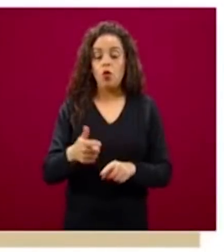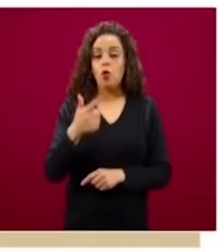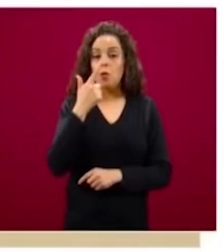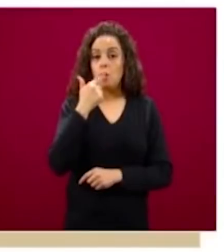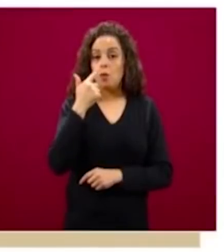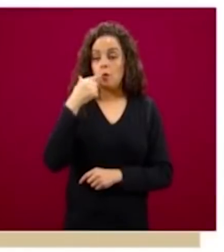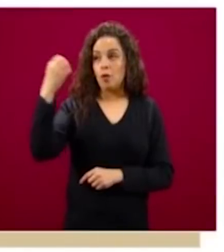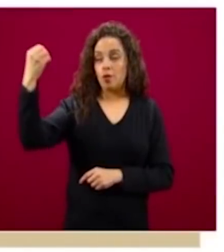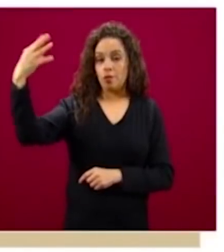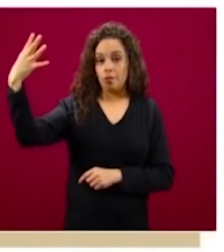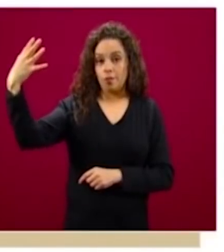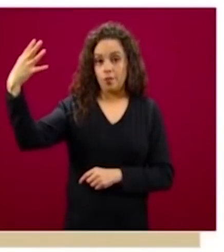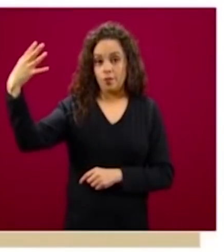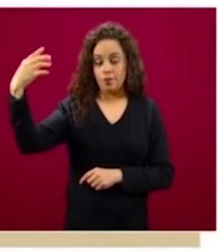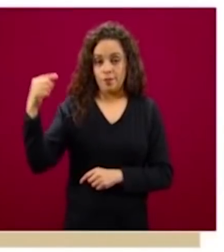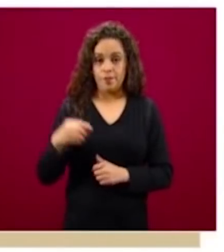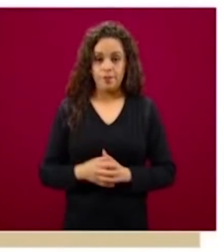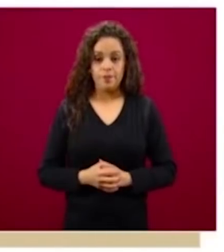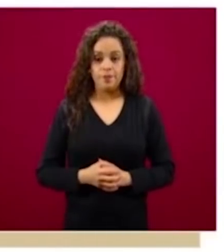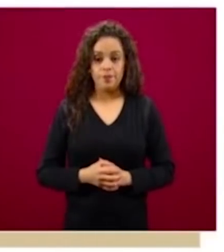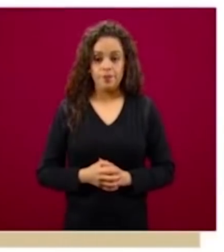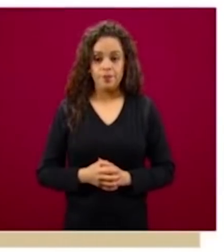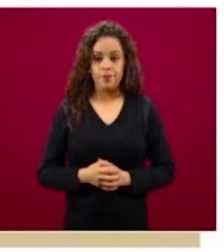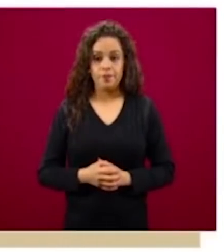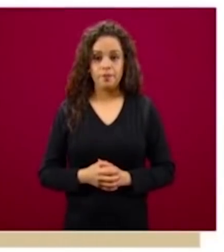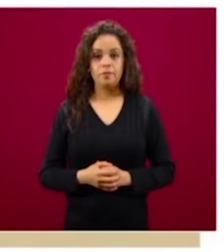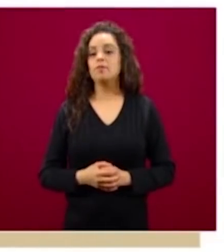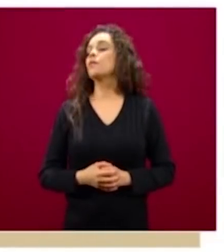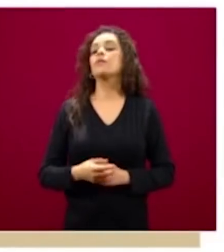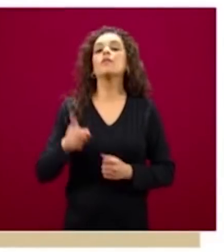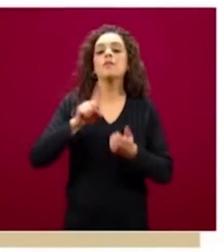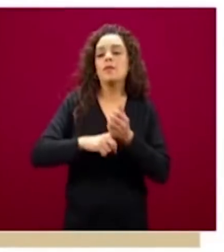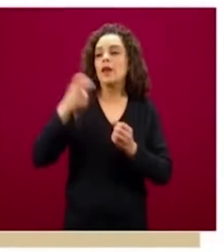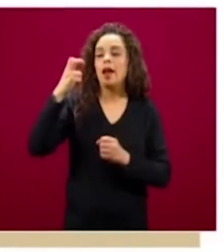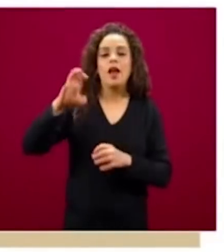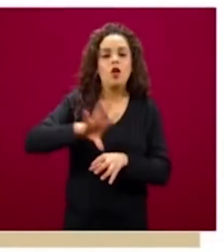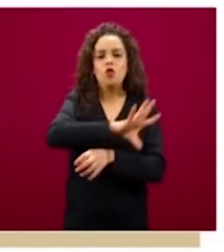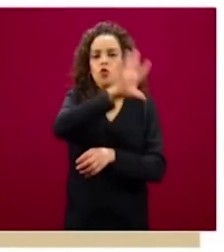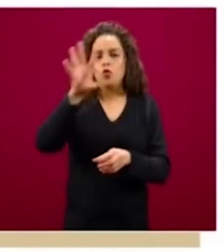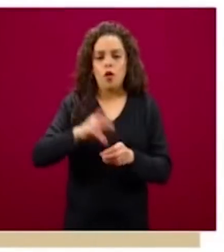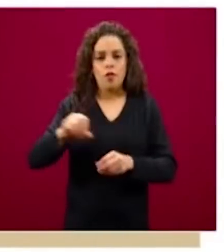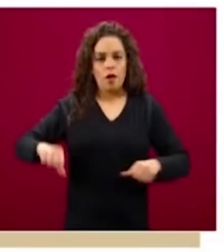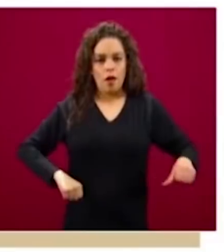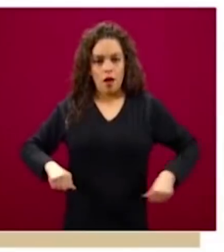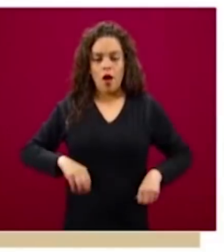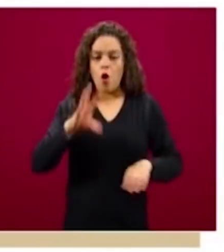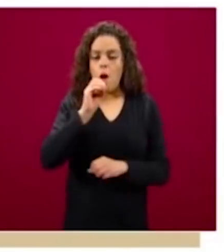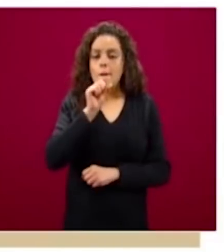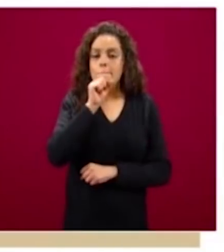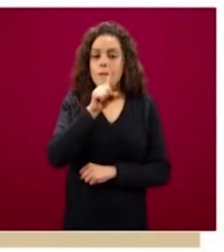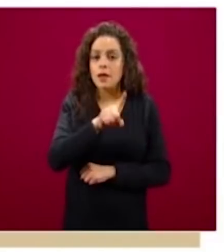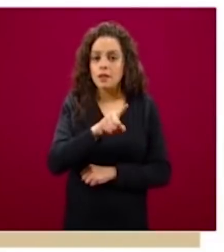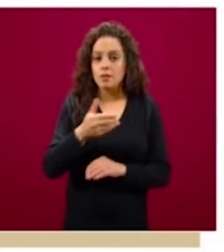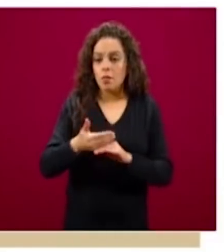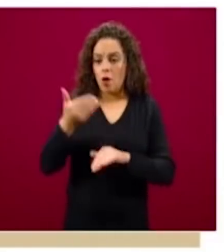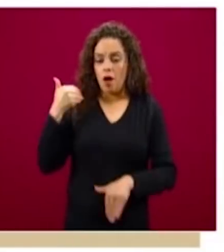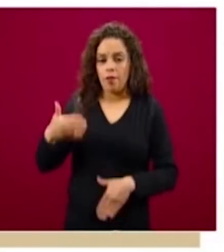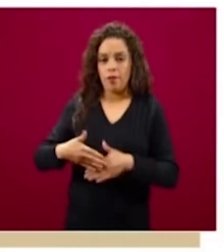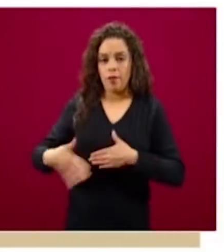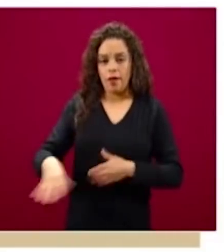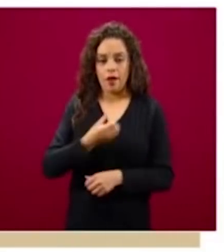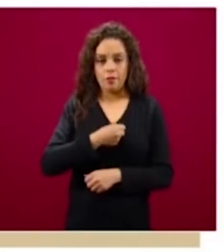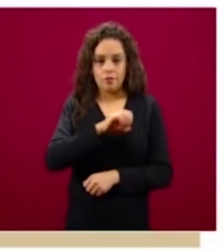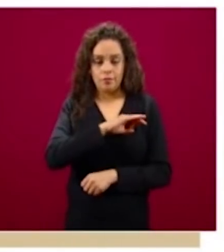que prácticamente son todas las actividades o las mismas actividades de la Jornada Nacional de Sana Distancia